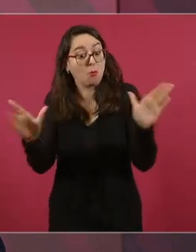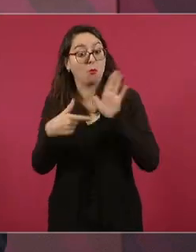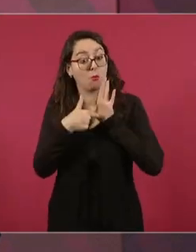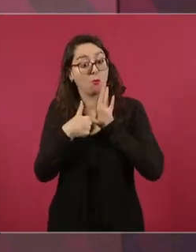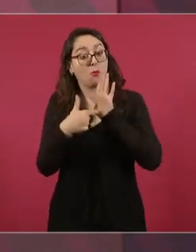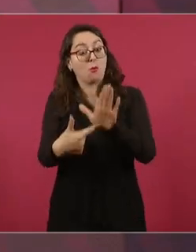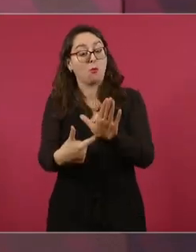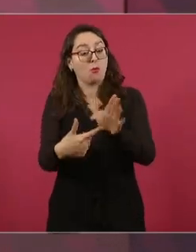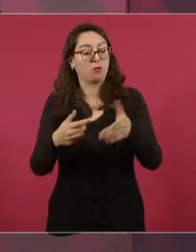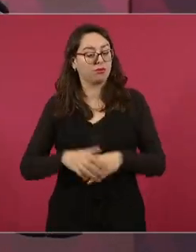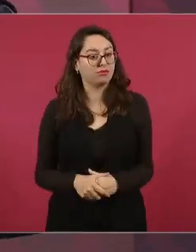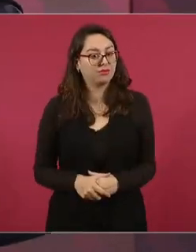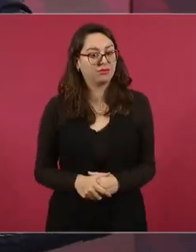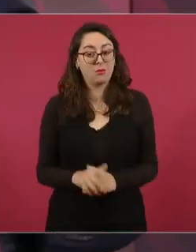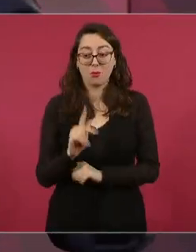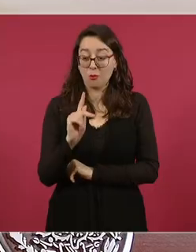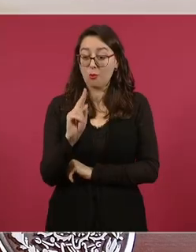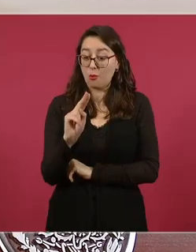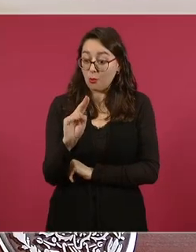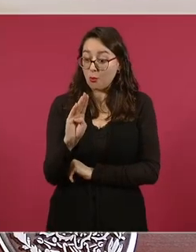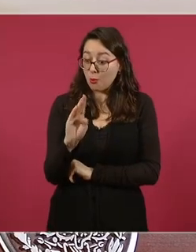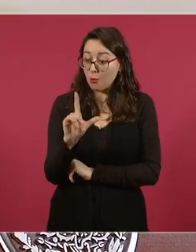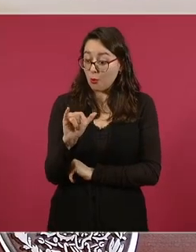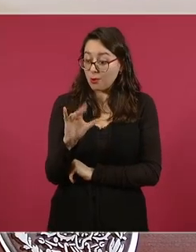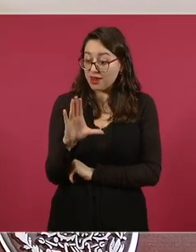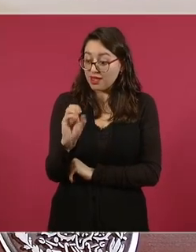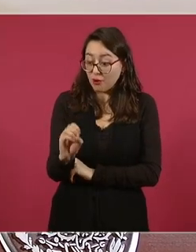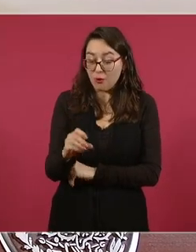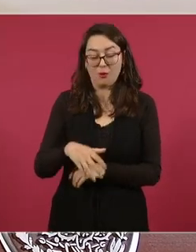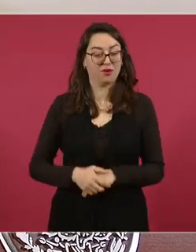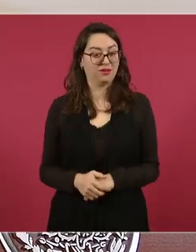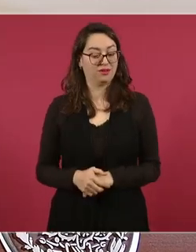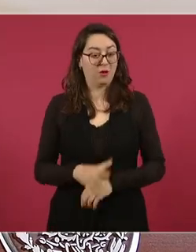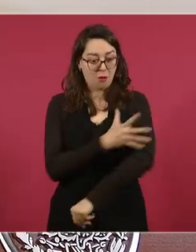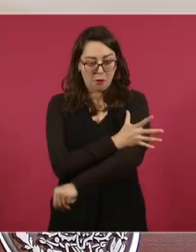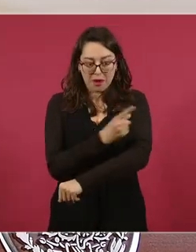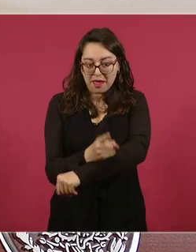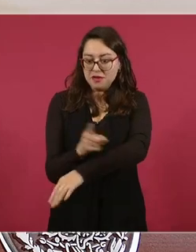Eso ya se había olvidado.